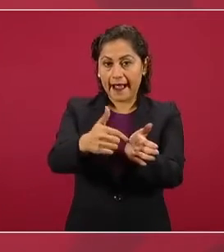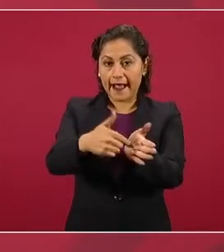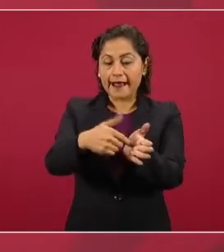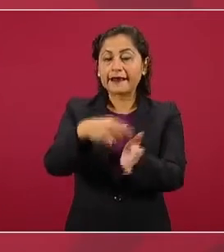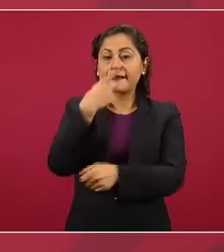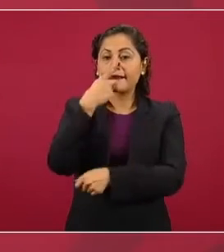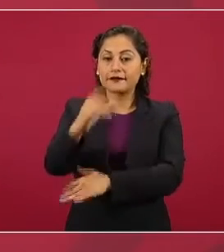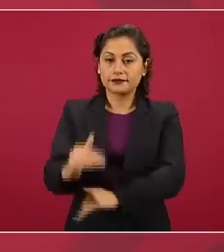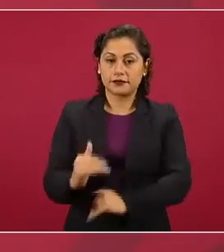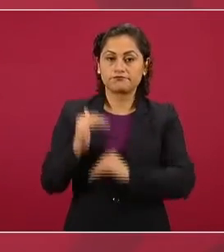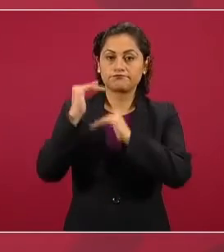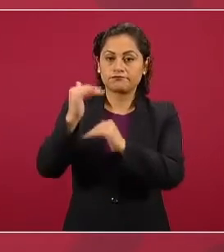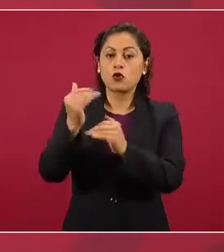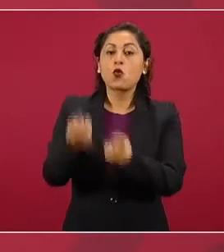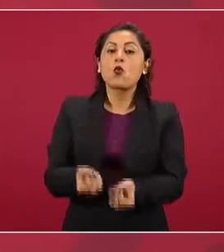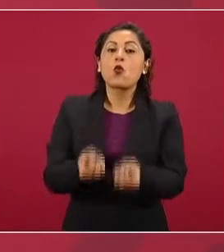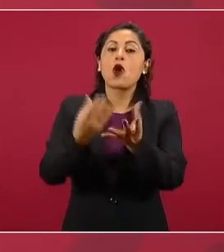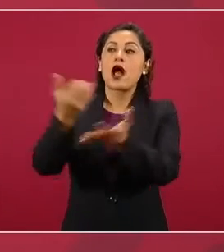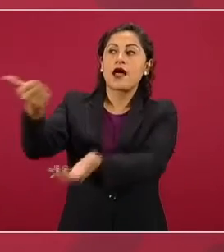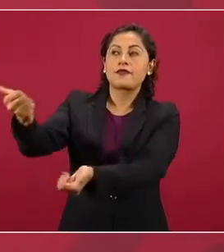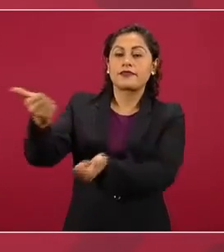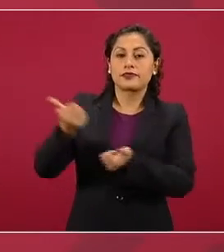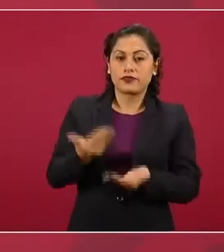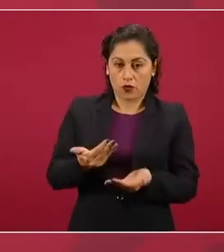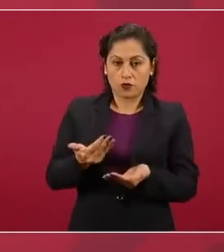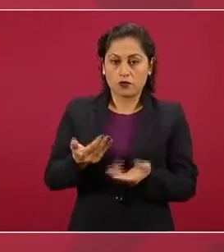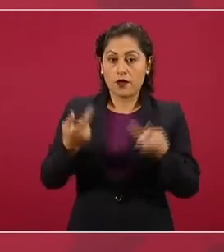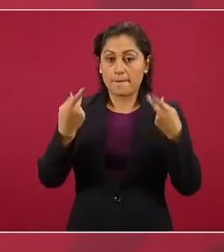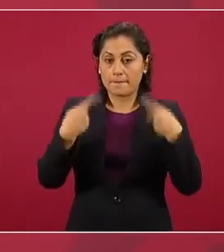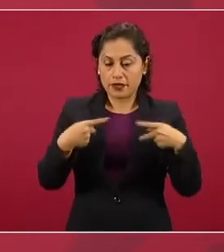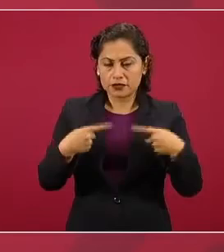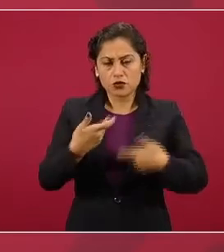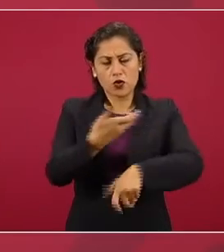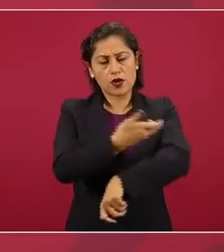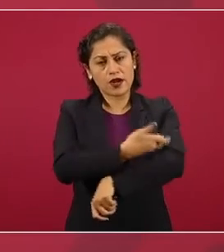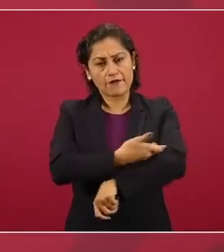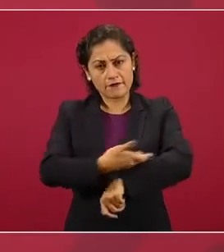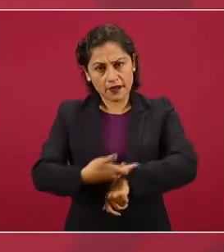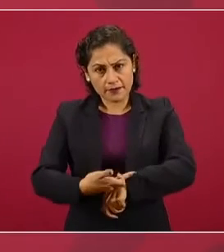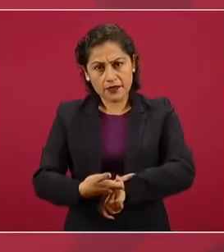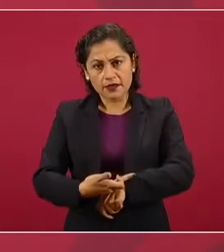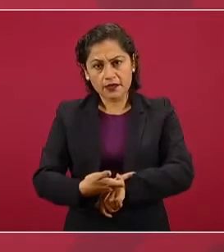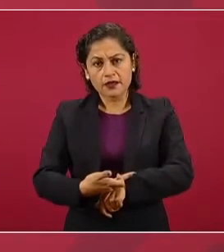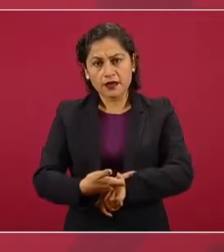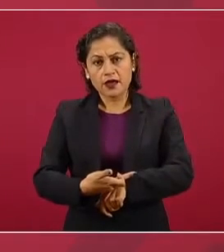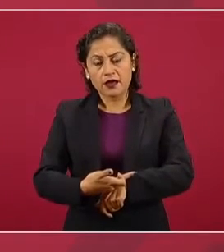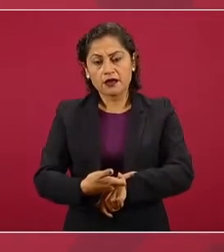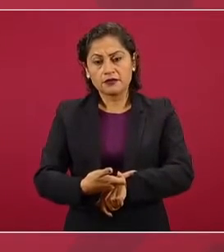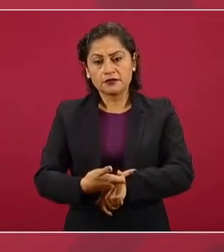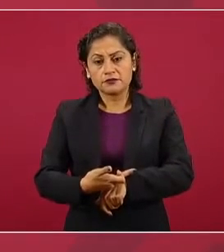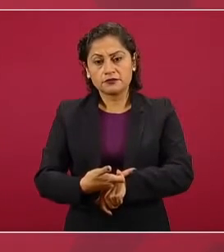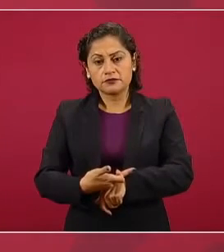van a poder las personas, las familias,